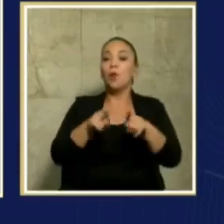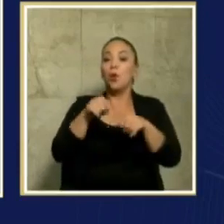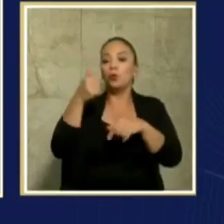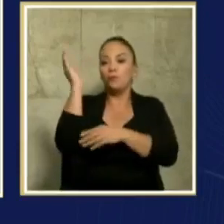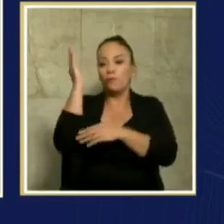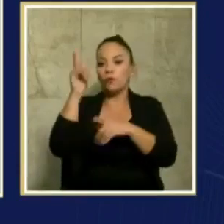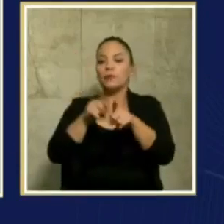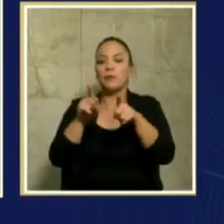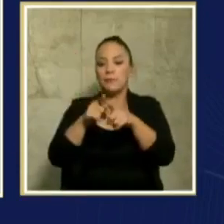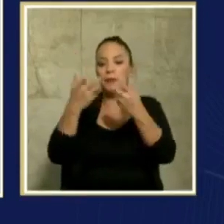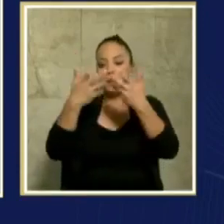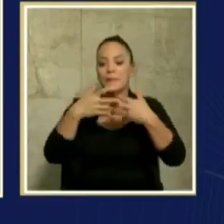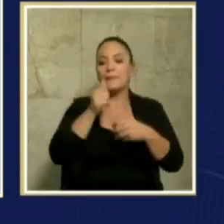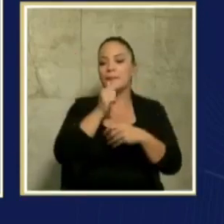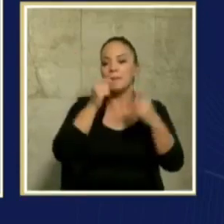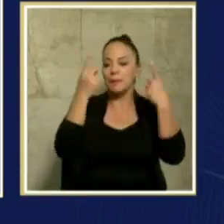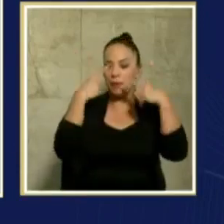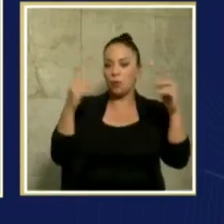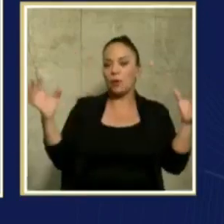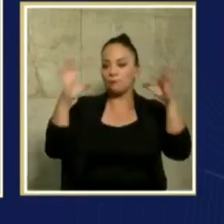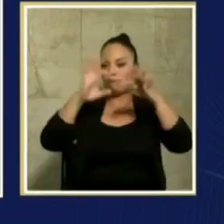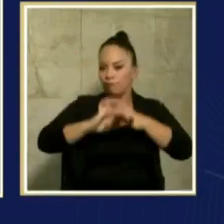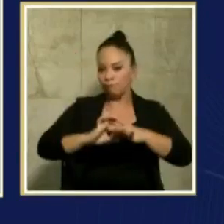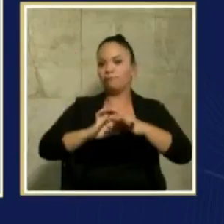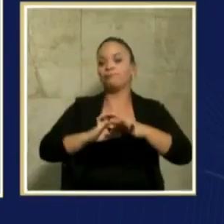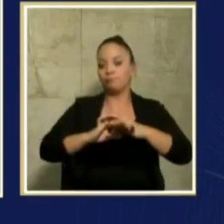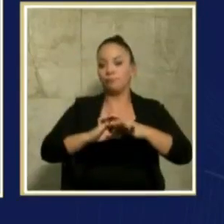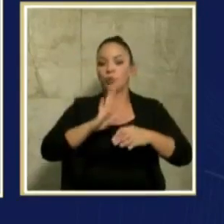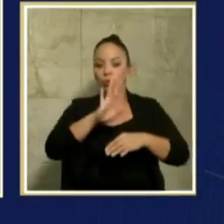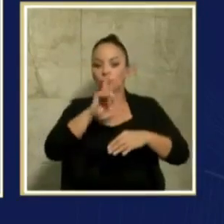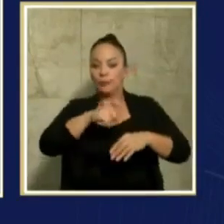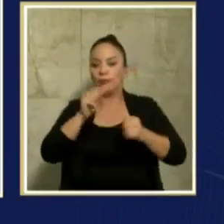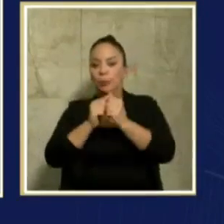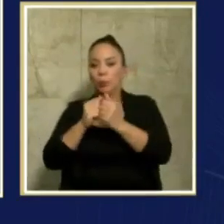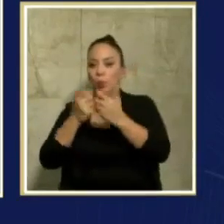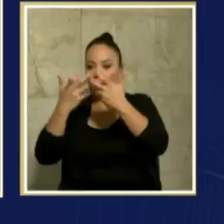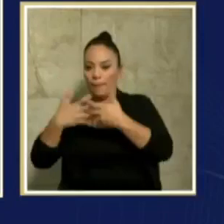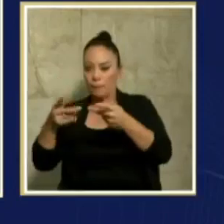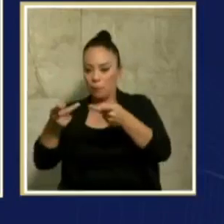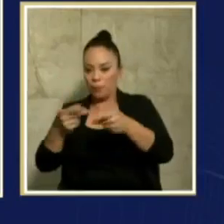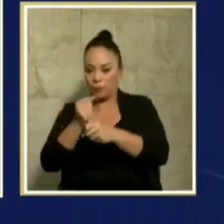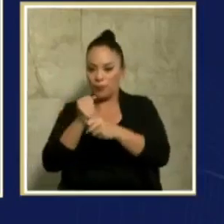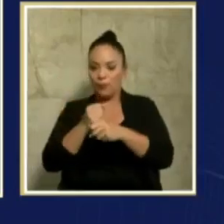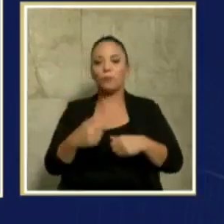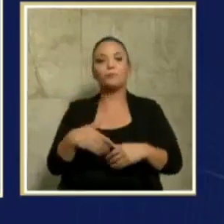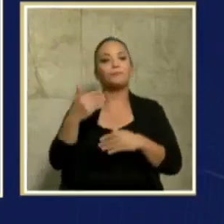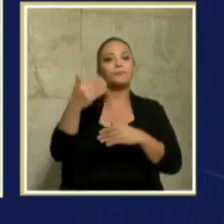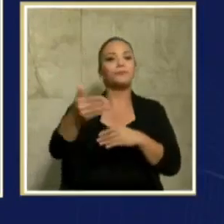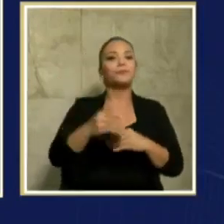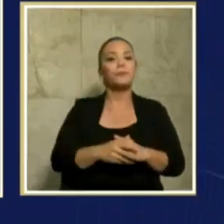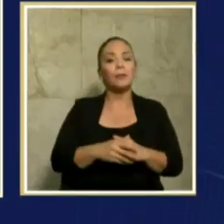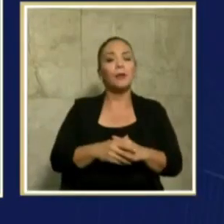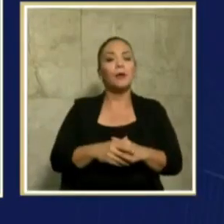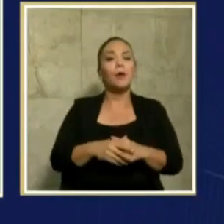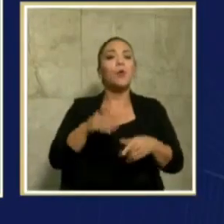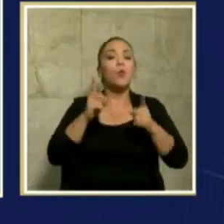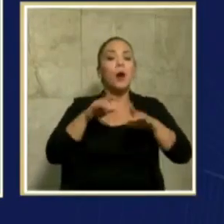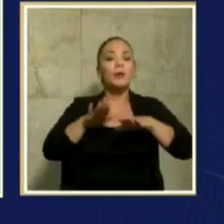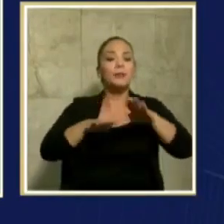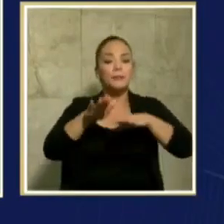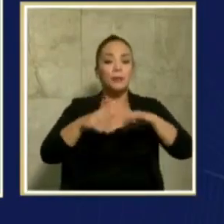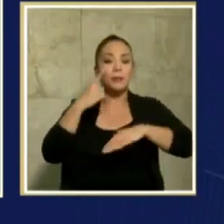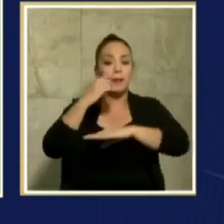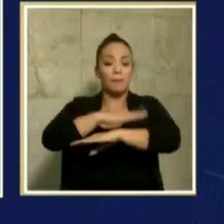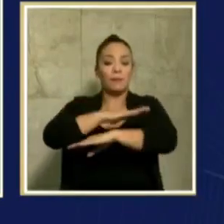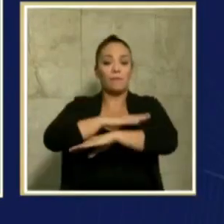privado para conectar algunos de los recursos con sus necesidades. Siguiente, por favor. Siguientes pasos. La plataforma del sistema de empleo, estamos